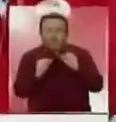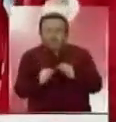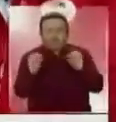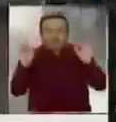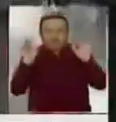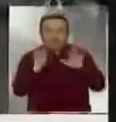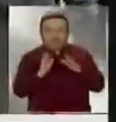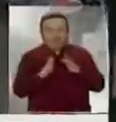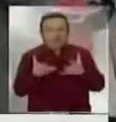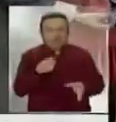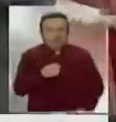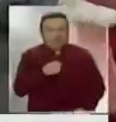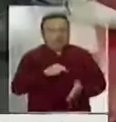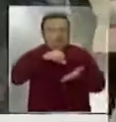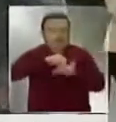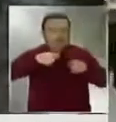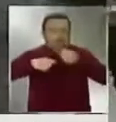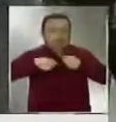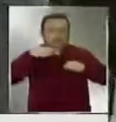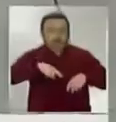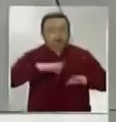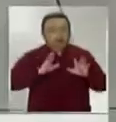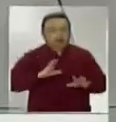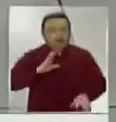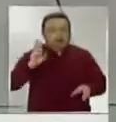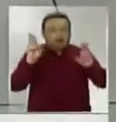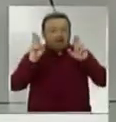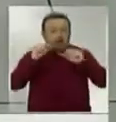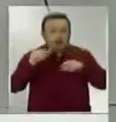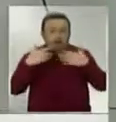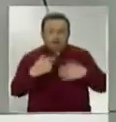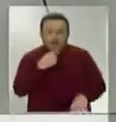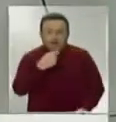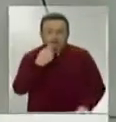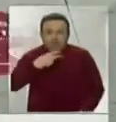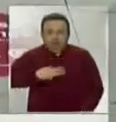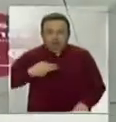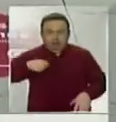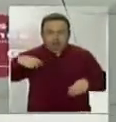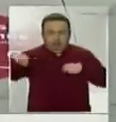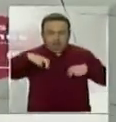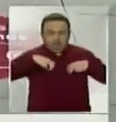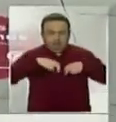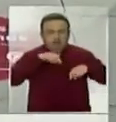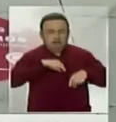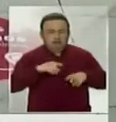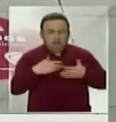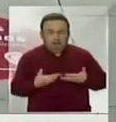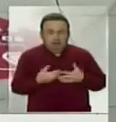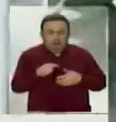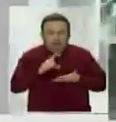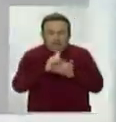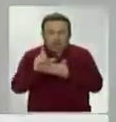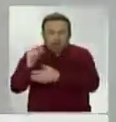más de público en los centros comerciales, y en el caso de Recoleta en particular, ya sus locatarios moviéndose, desplazándose hacia sus